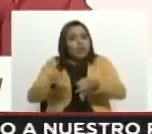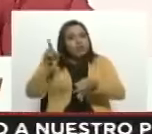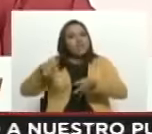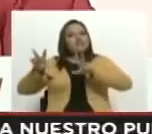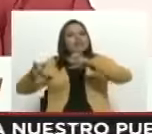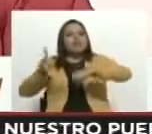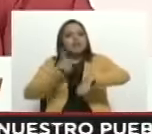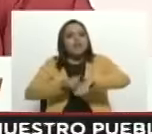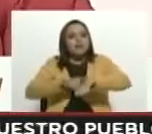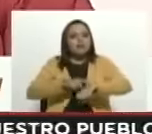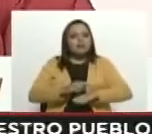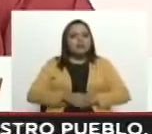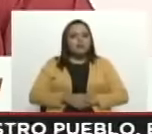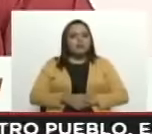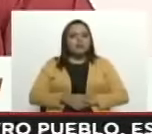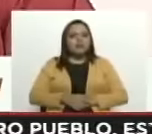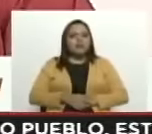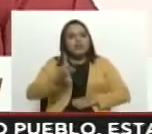Venezuela.